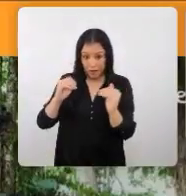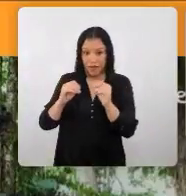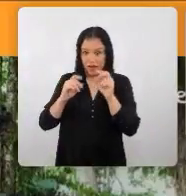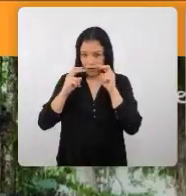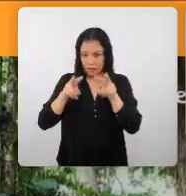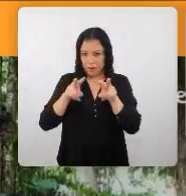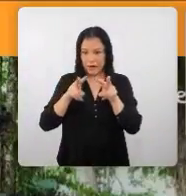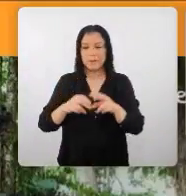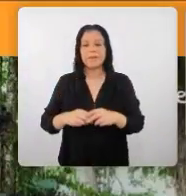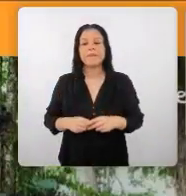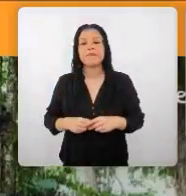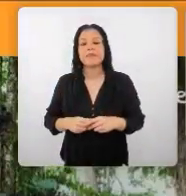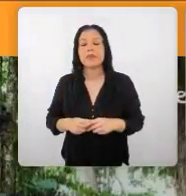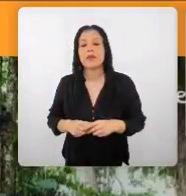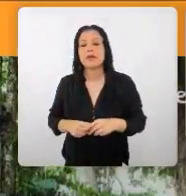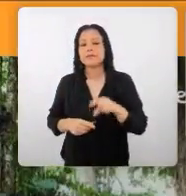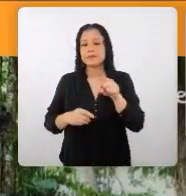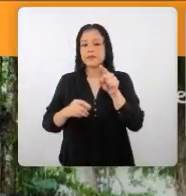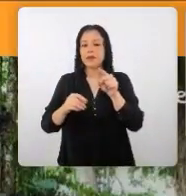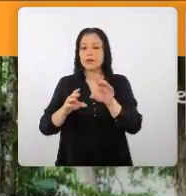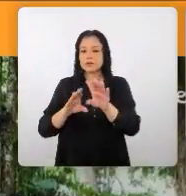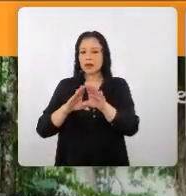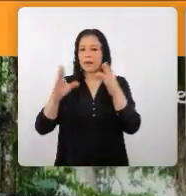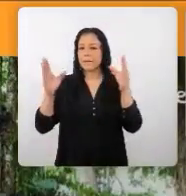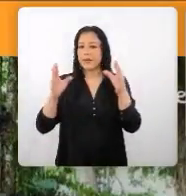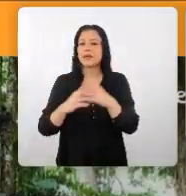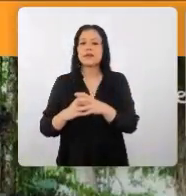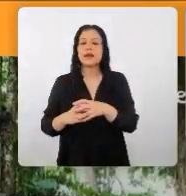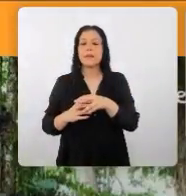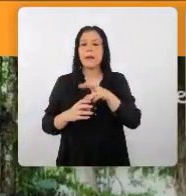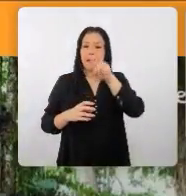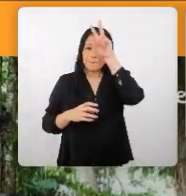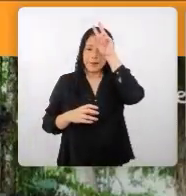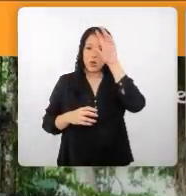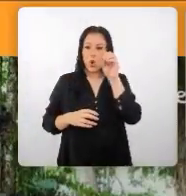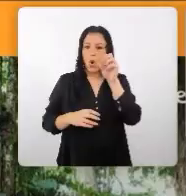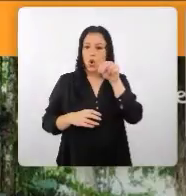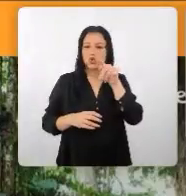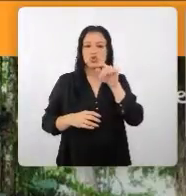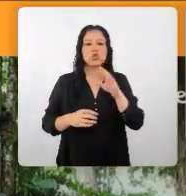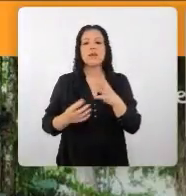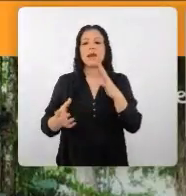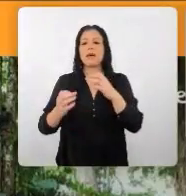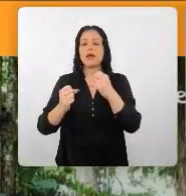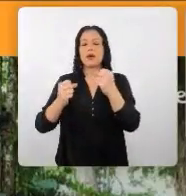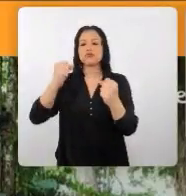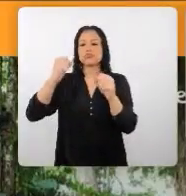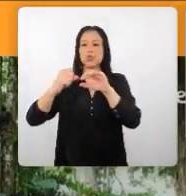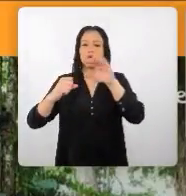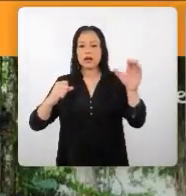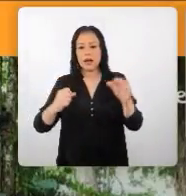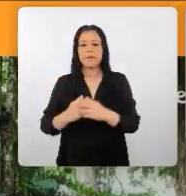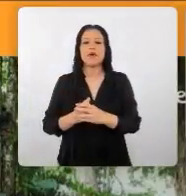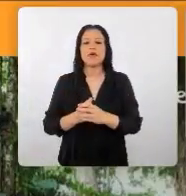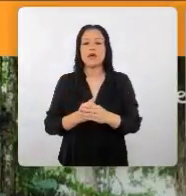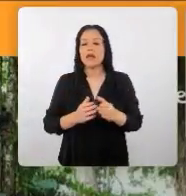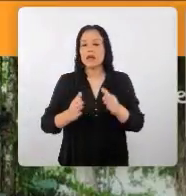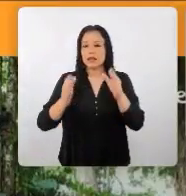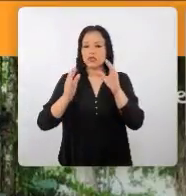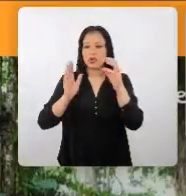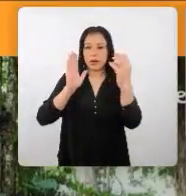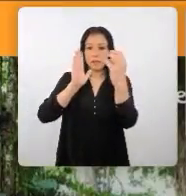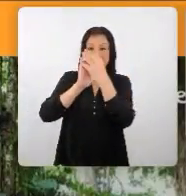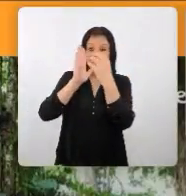diapositiva. Esta activación de Perú on Tour consistió en un camión que estuvo brandeado con la marca